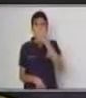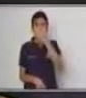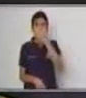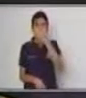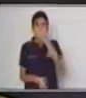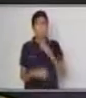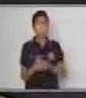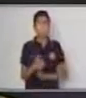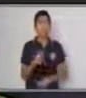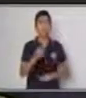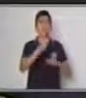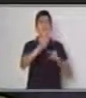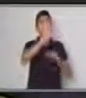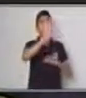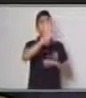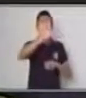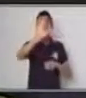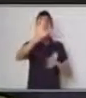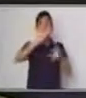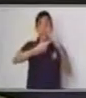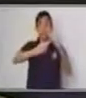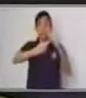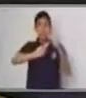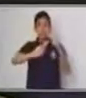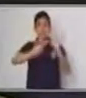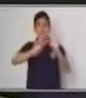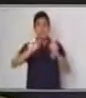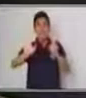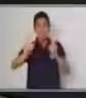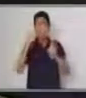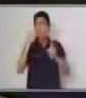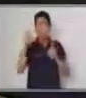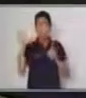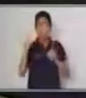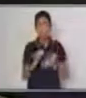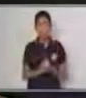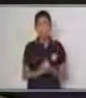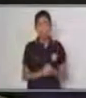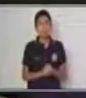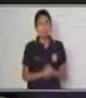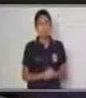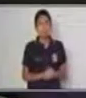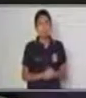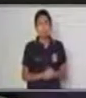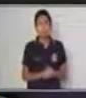entre 45 y 75.